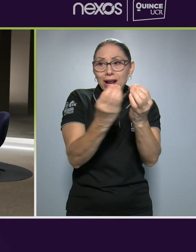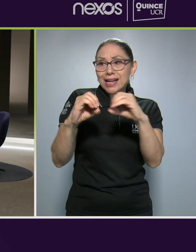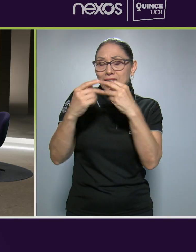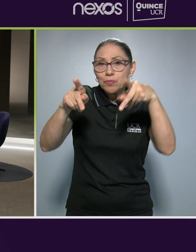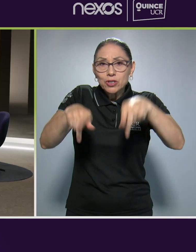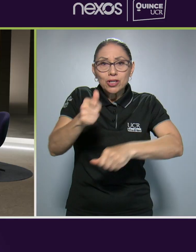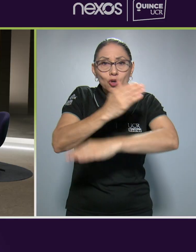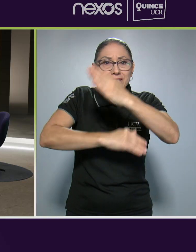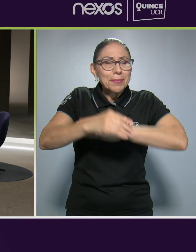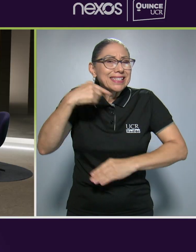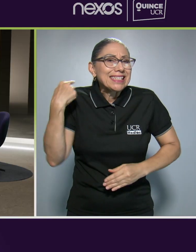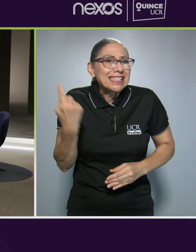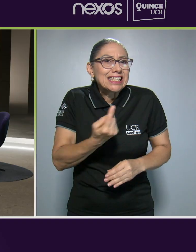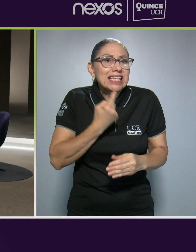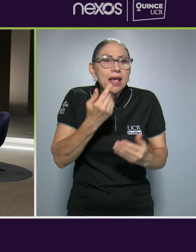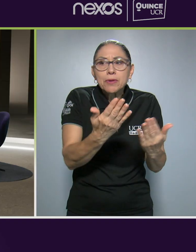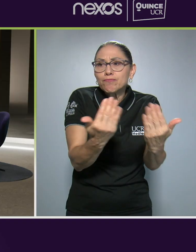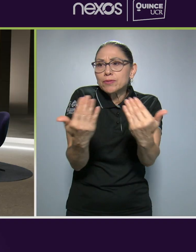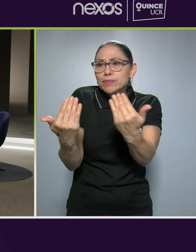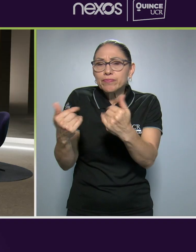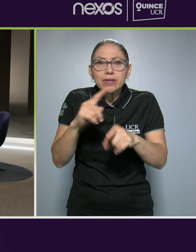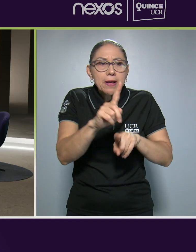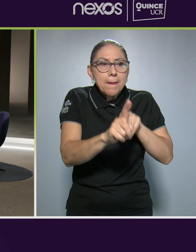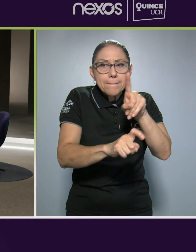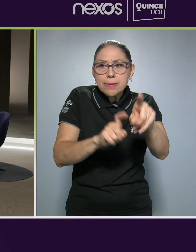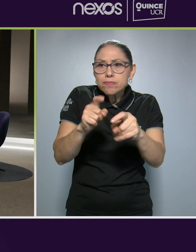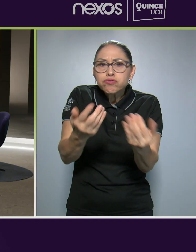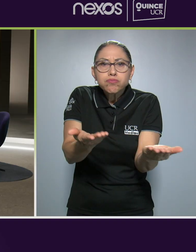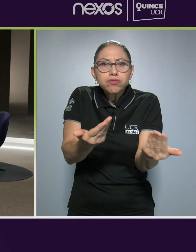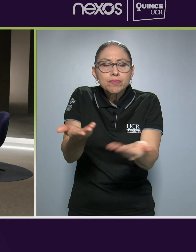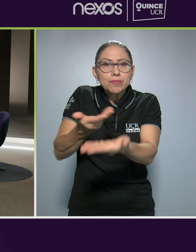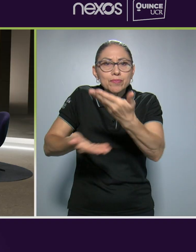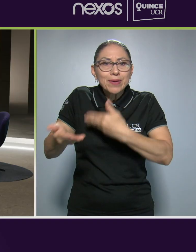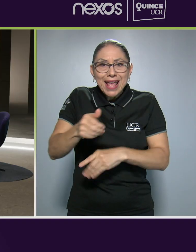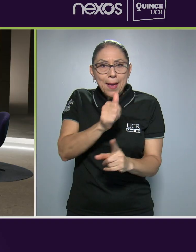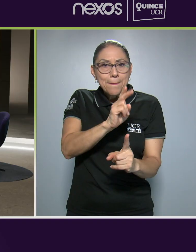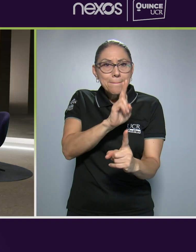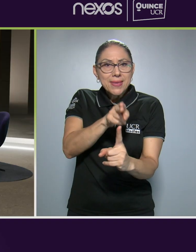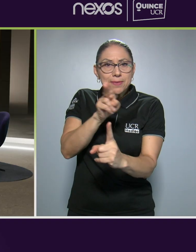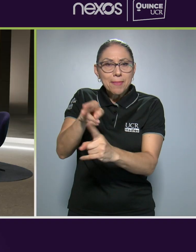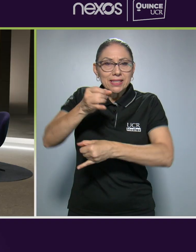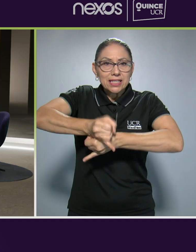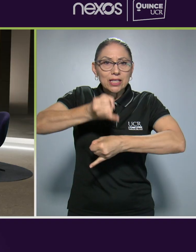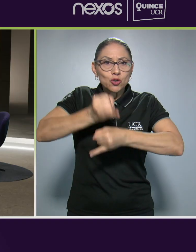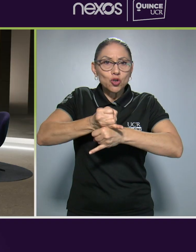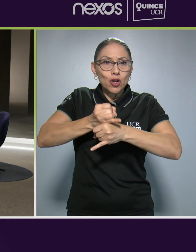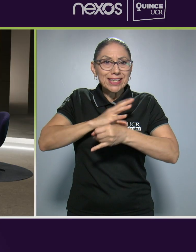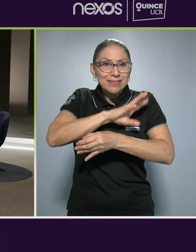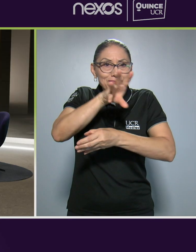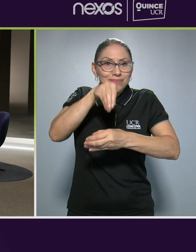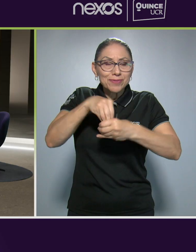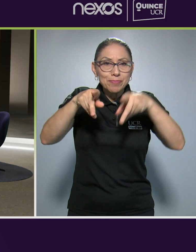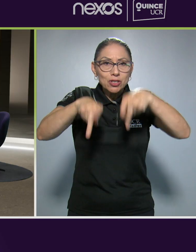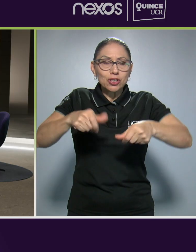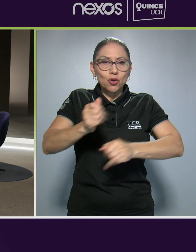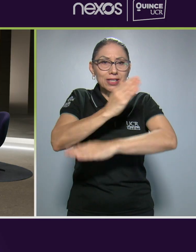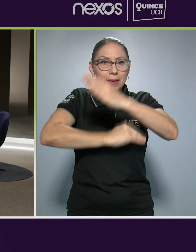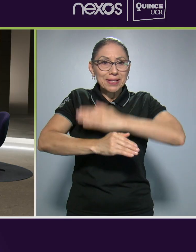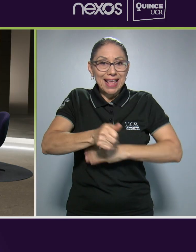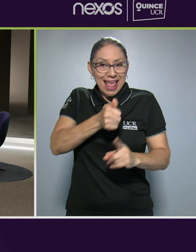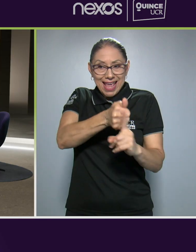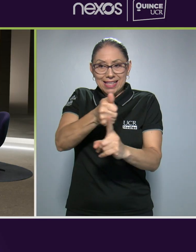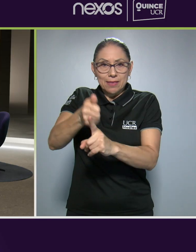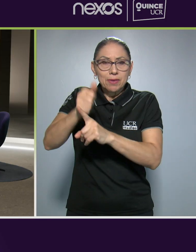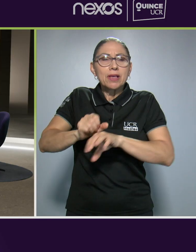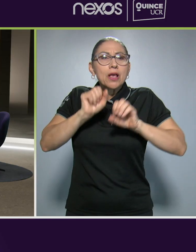las mismas organizaciones vinculadas a la población en situación de discapacidad que puedan manifestar tanto al sector público